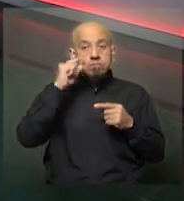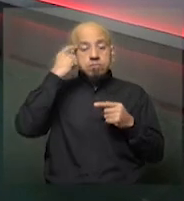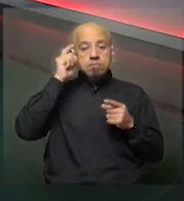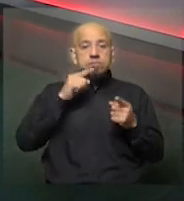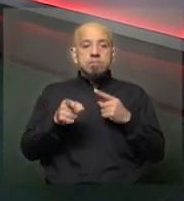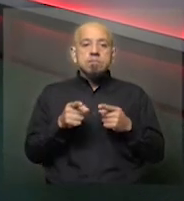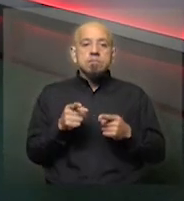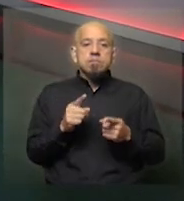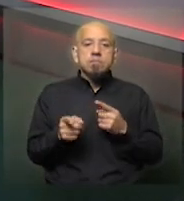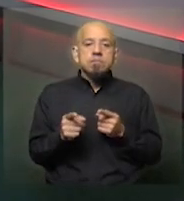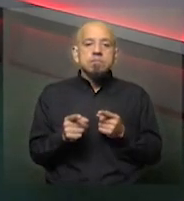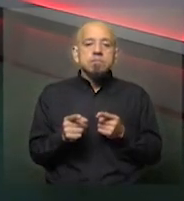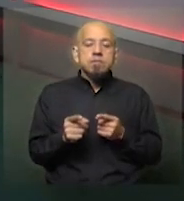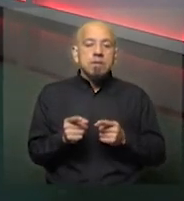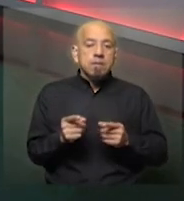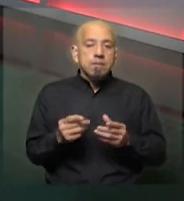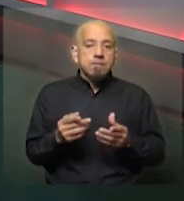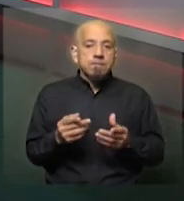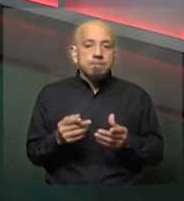propia versión o algo así.